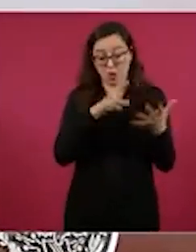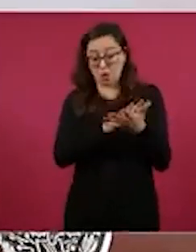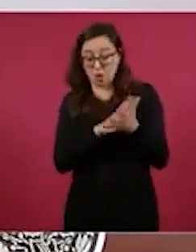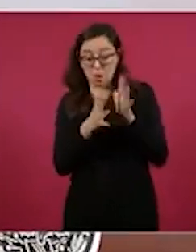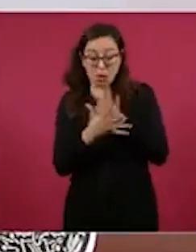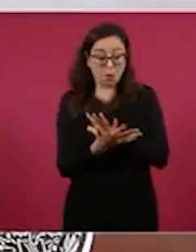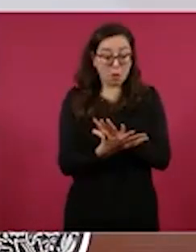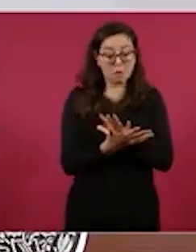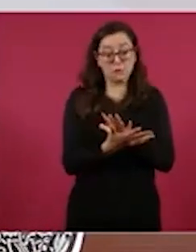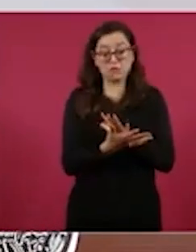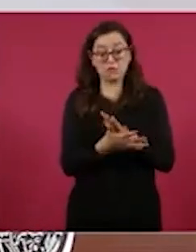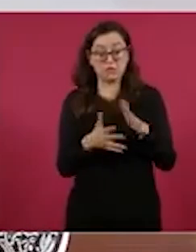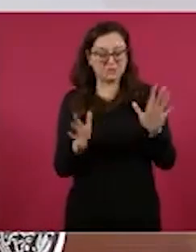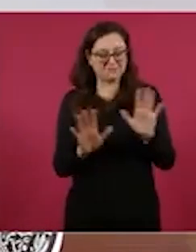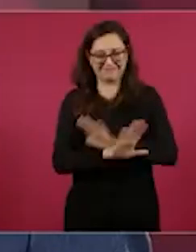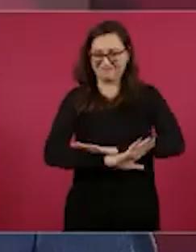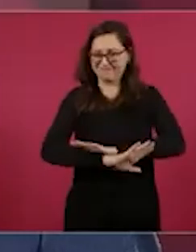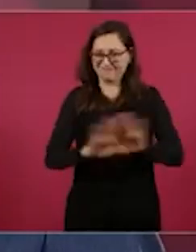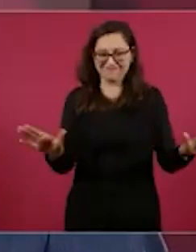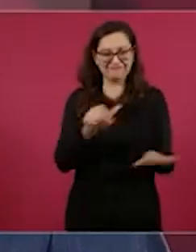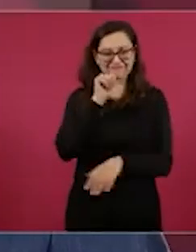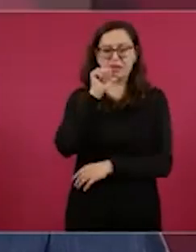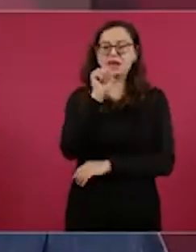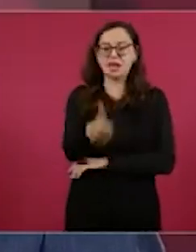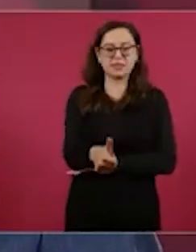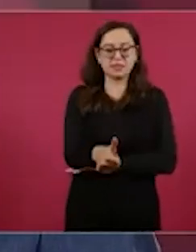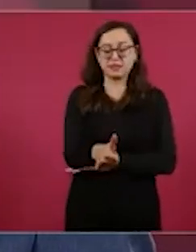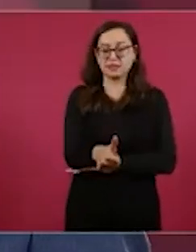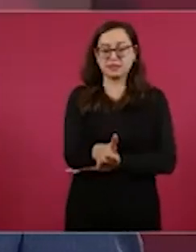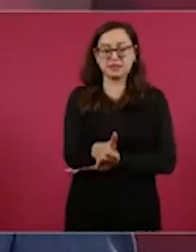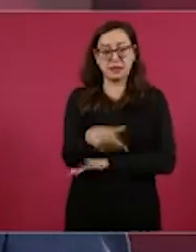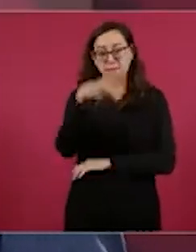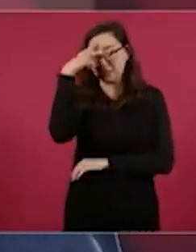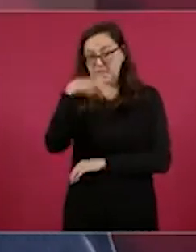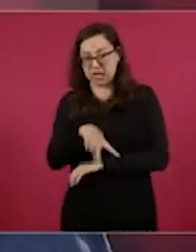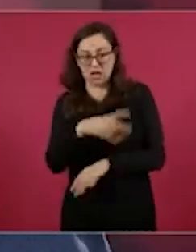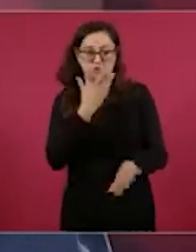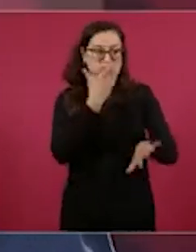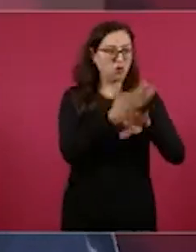complicidad con nadie, ni en México ni en el extranjero.